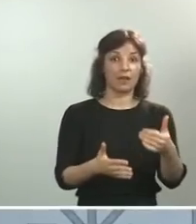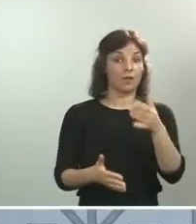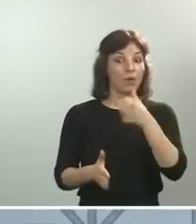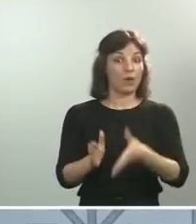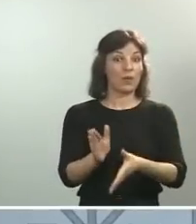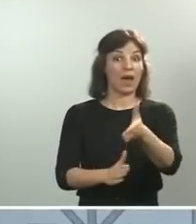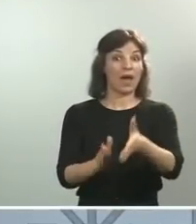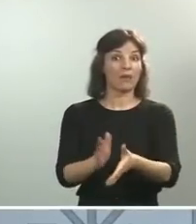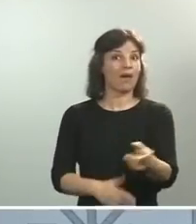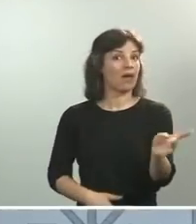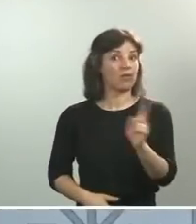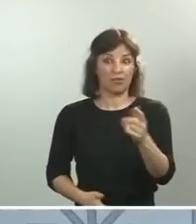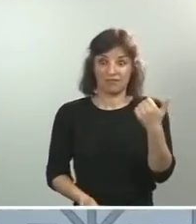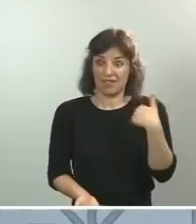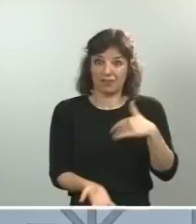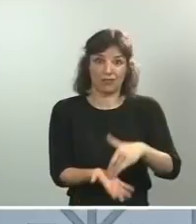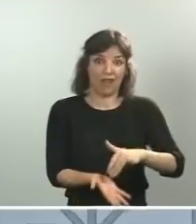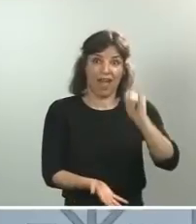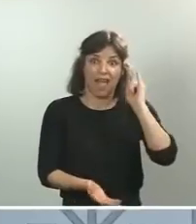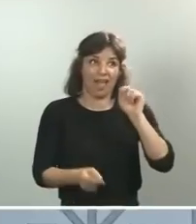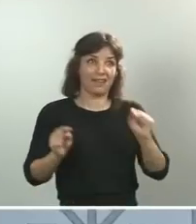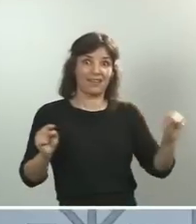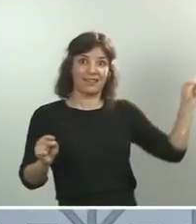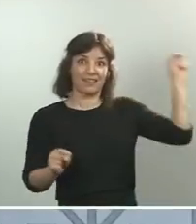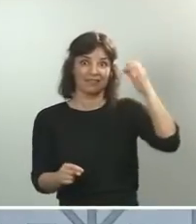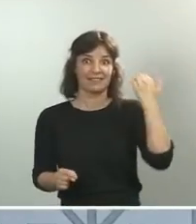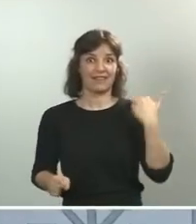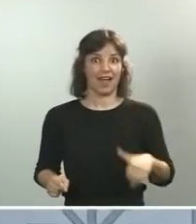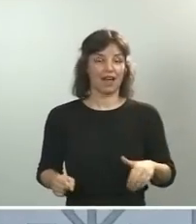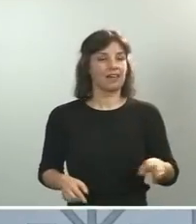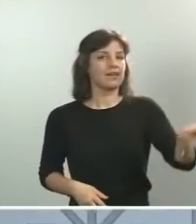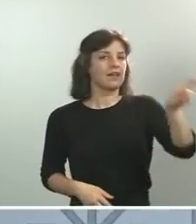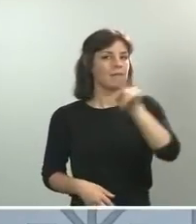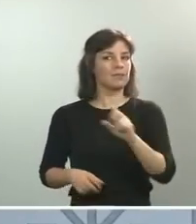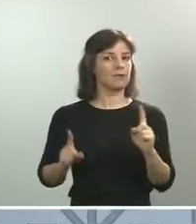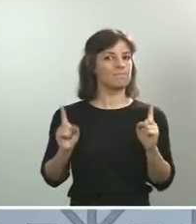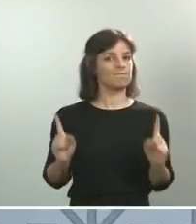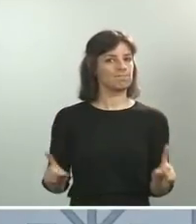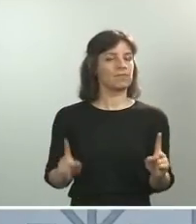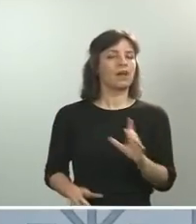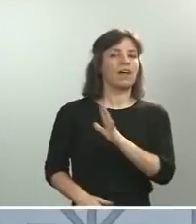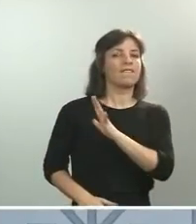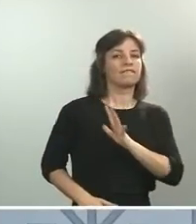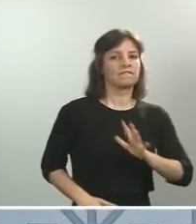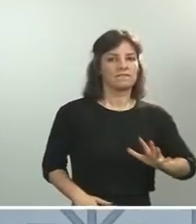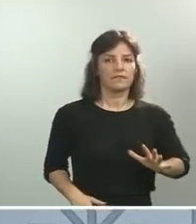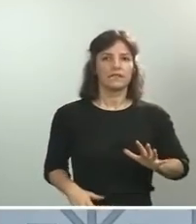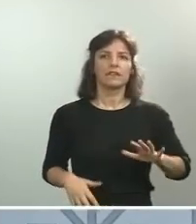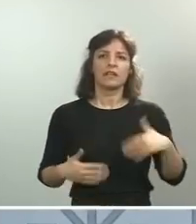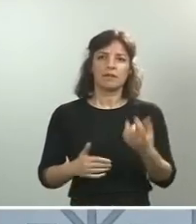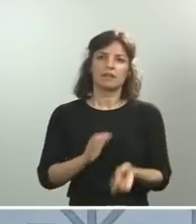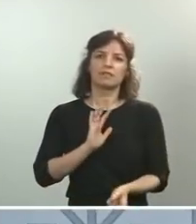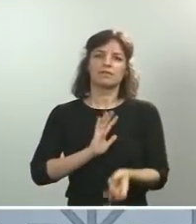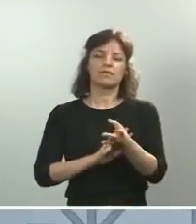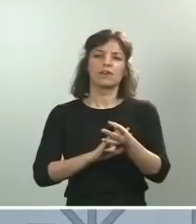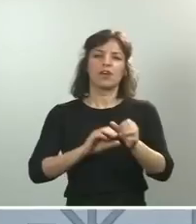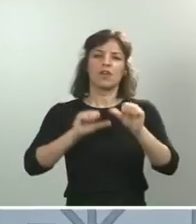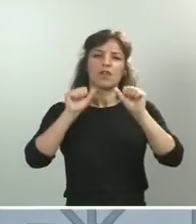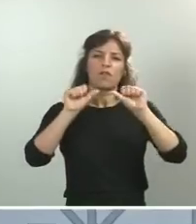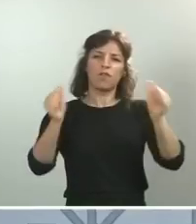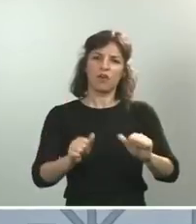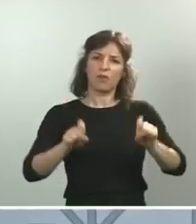Insisto, estar preparados por si acaso y además desarrollar una nueva dimensión de enseñanza que